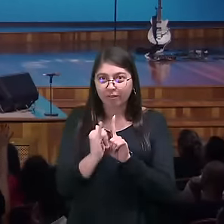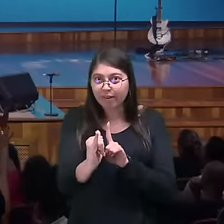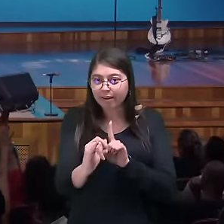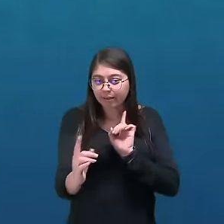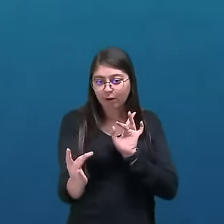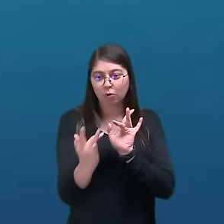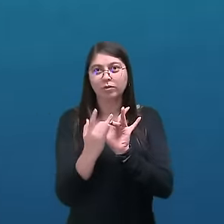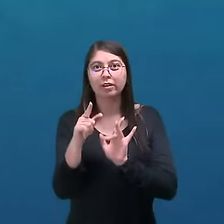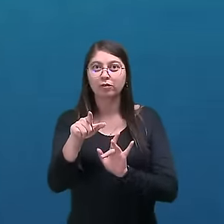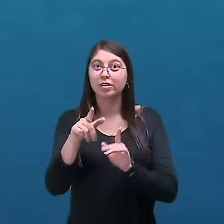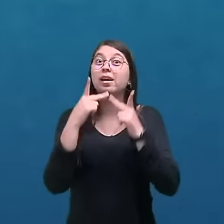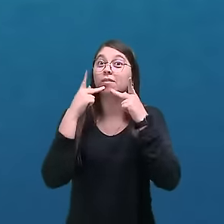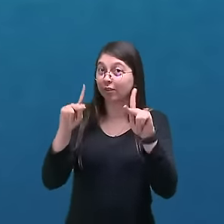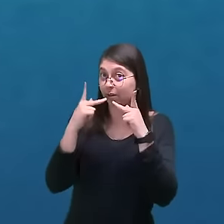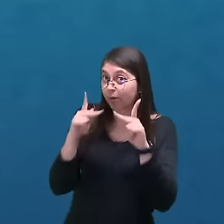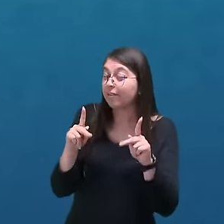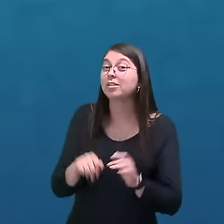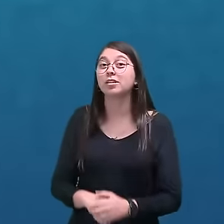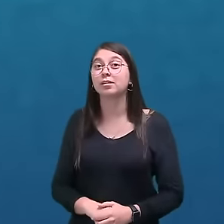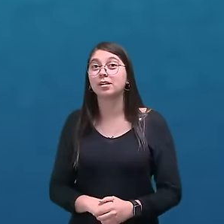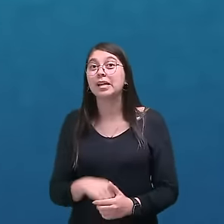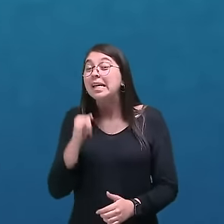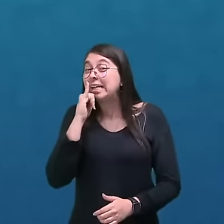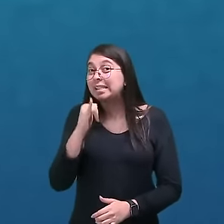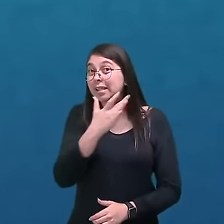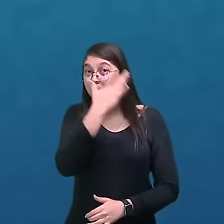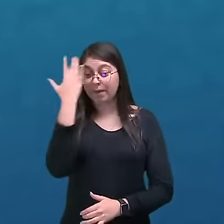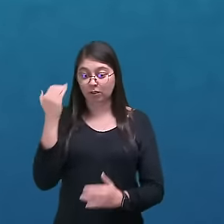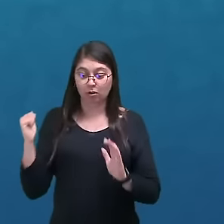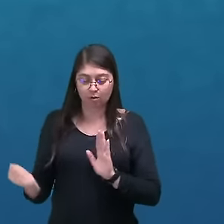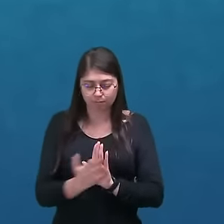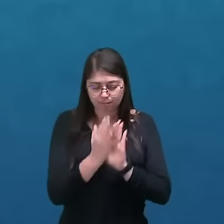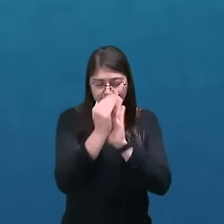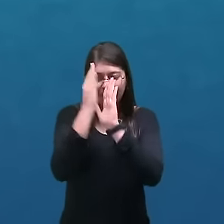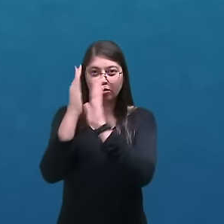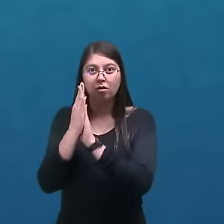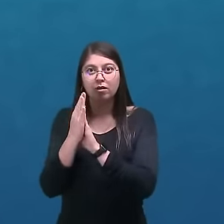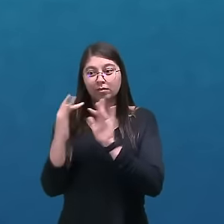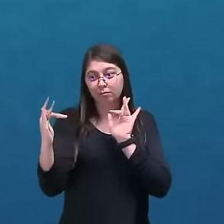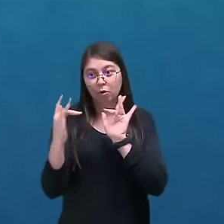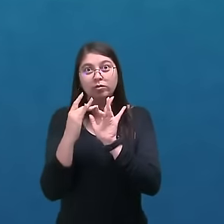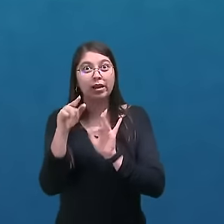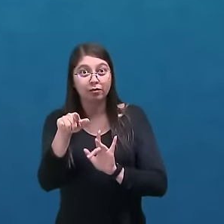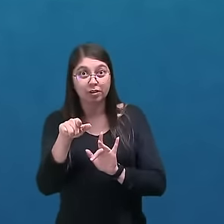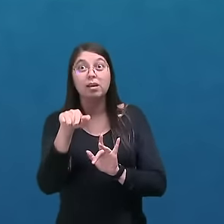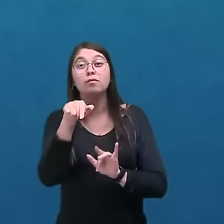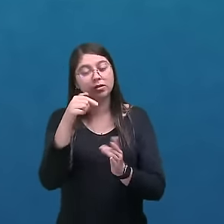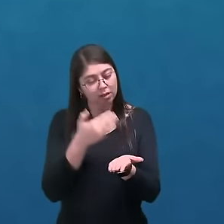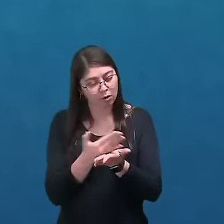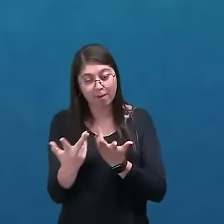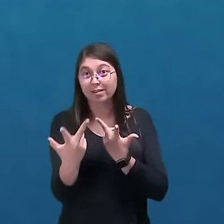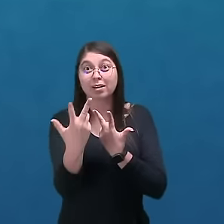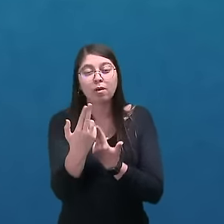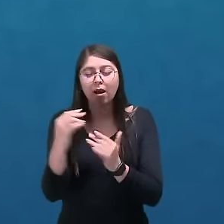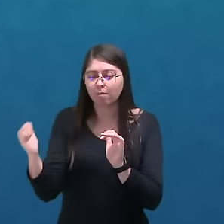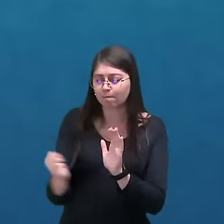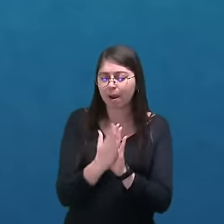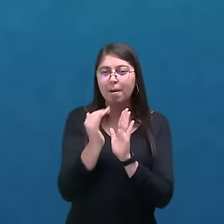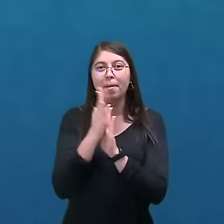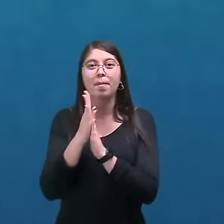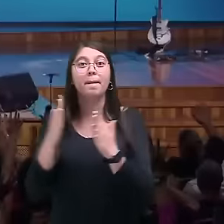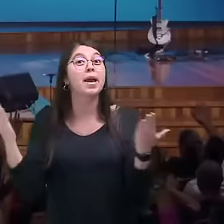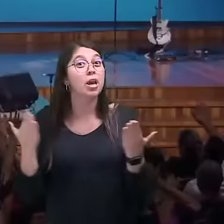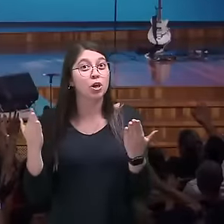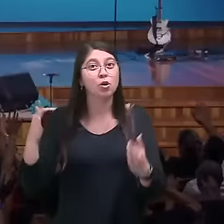faz profetizar. Pastor, ¿por qué está hablando eso? Porque usted va a ir embora cheio de presencia de tu Espíritu Santo.